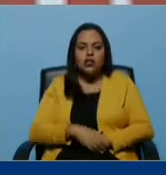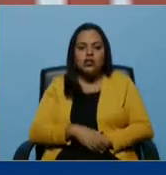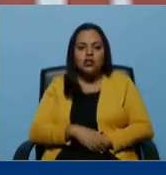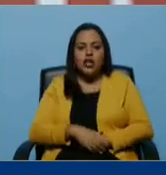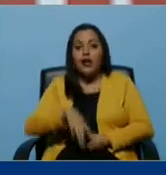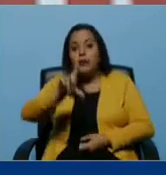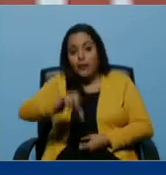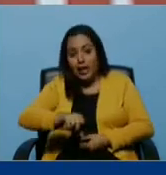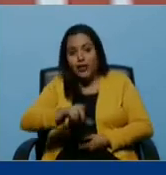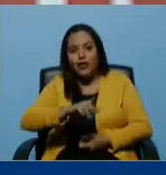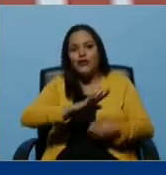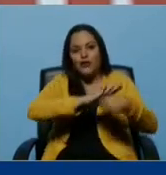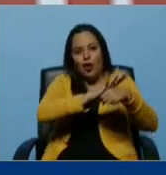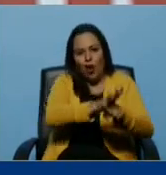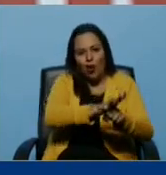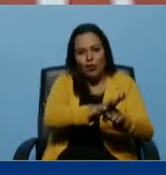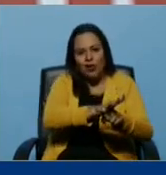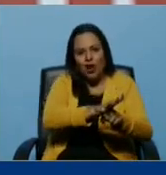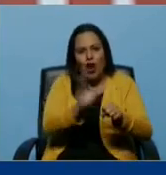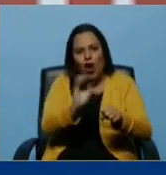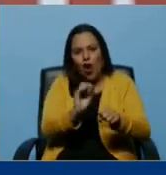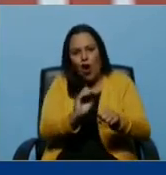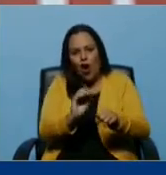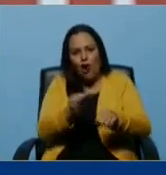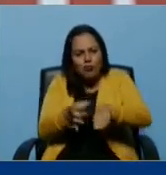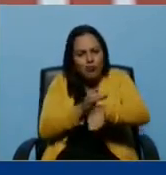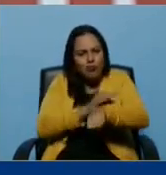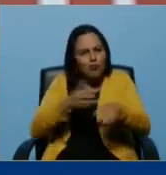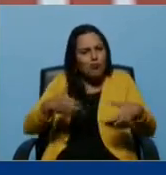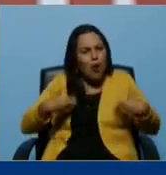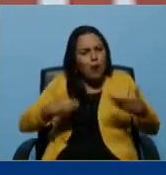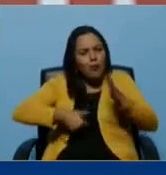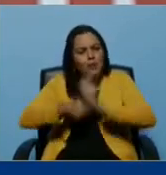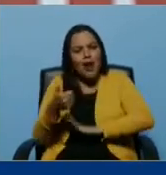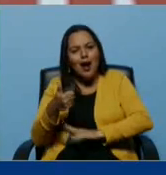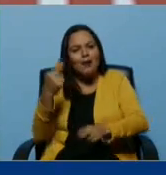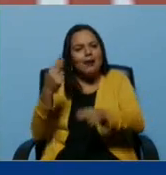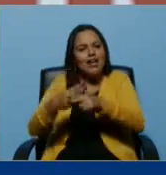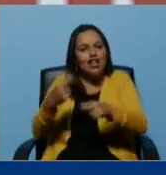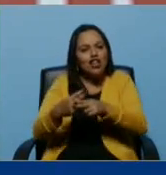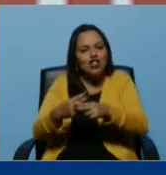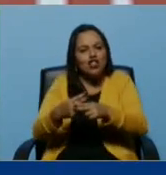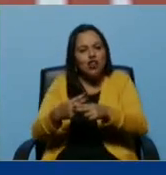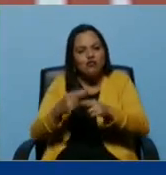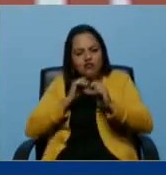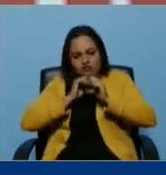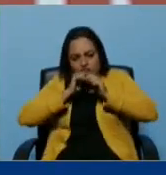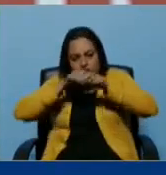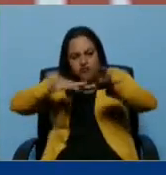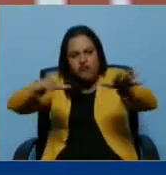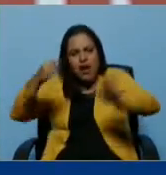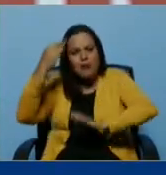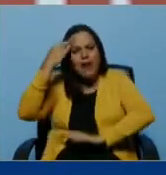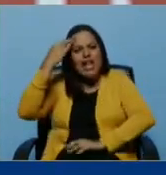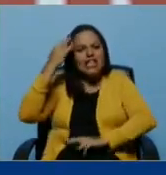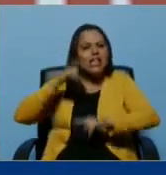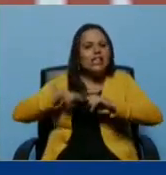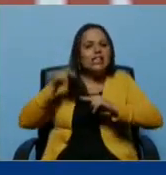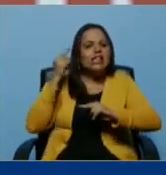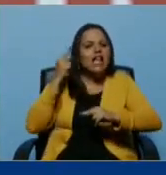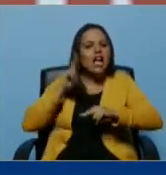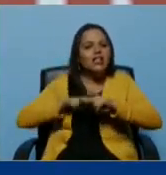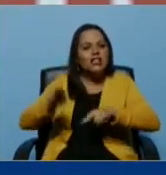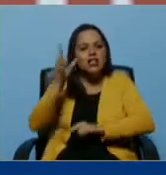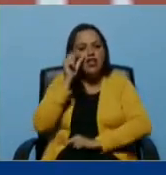o que este virus que está apareciendo en estos momentos. Es mucho más peligroso la infestación de las mentes de nuestras niñas y nuestros niños,